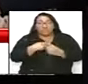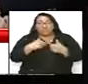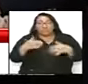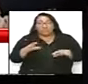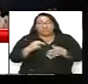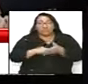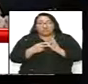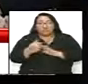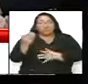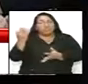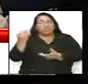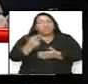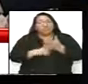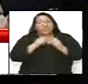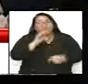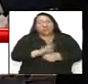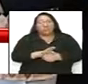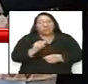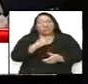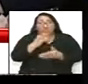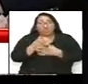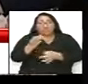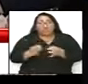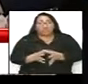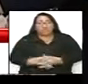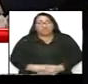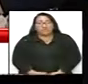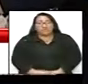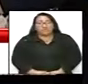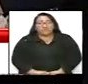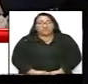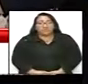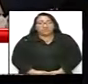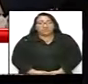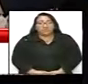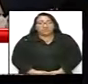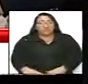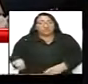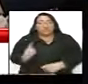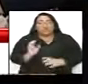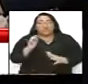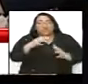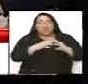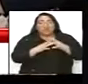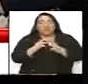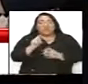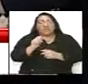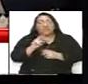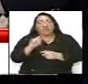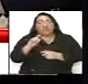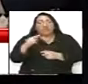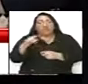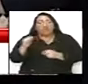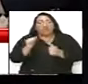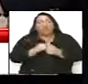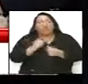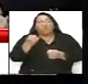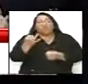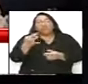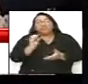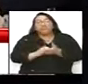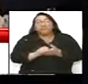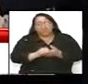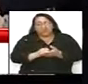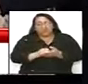estamos esperando es que se cumpla la sentencia y no que se mezcle transfugismo con disidencia. Eso